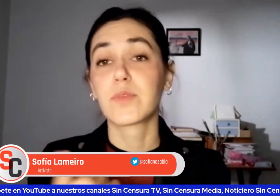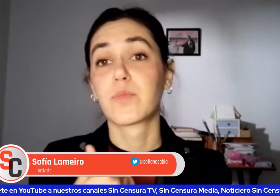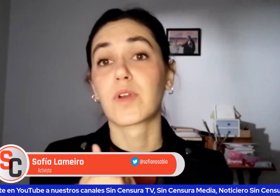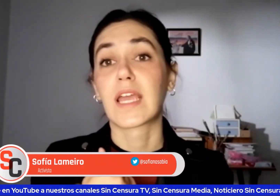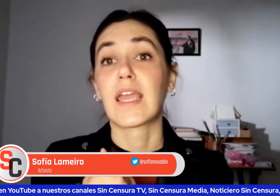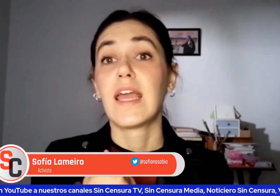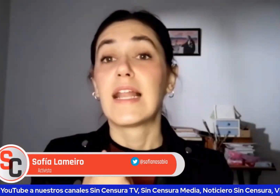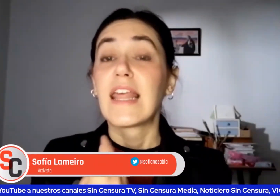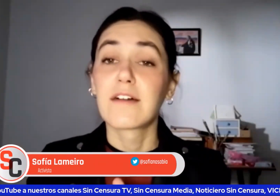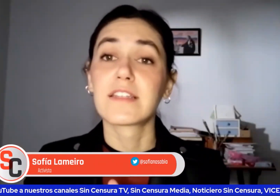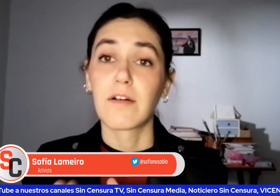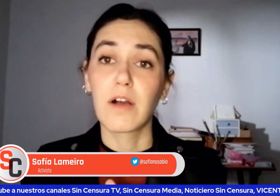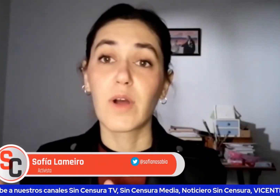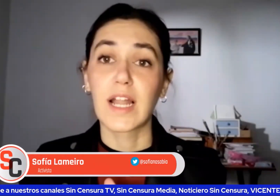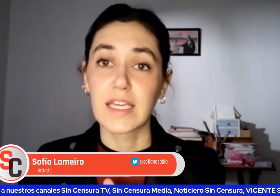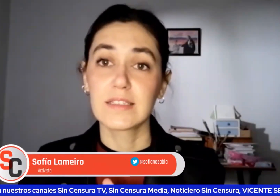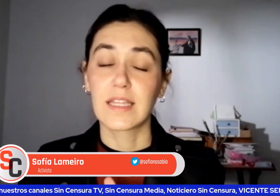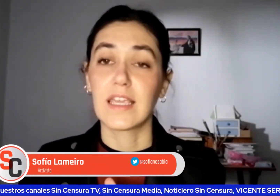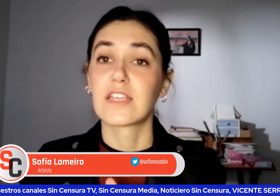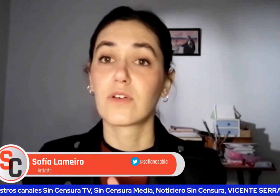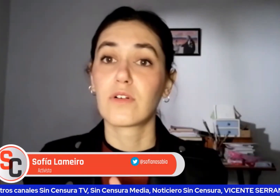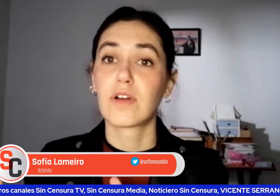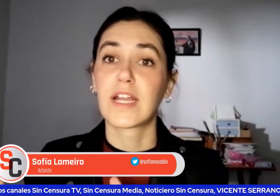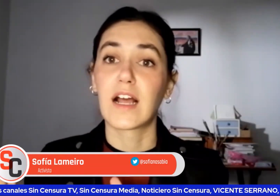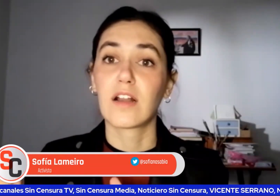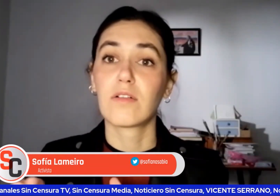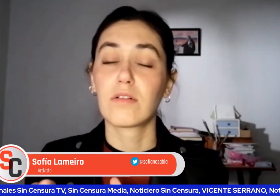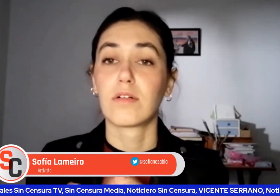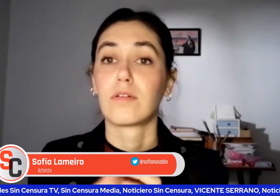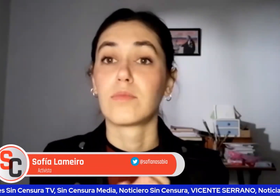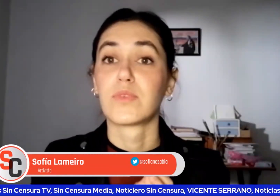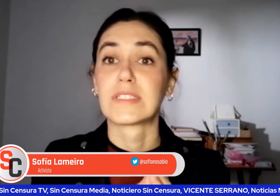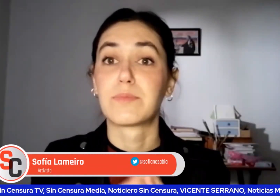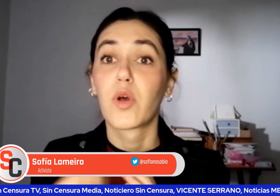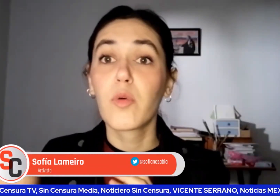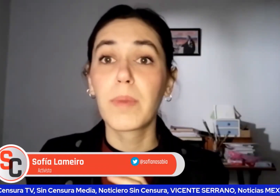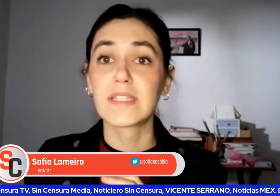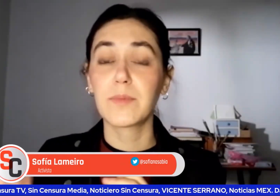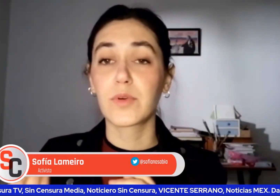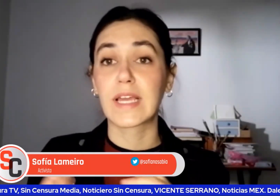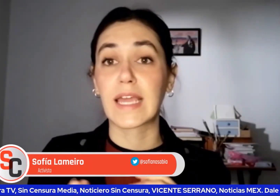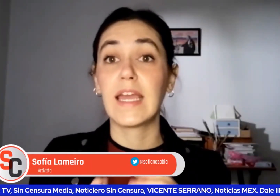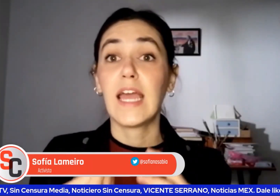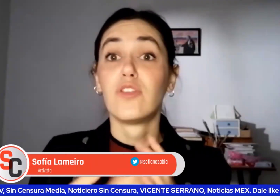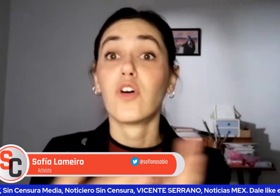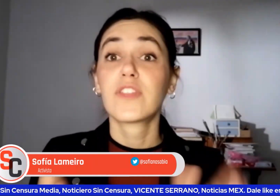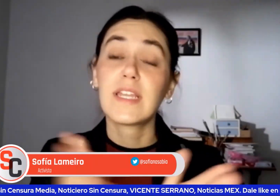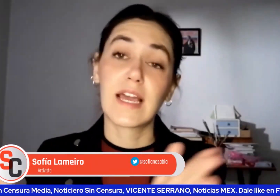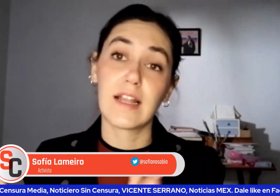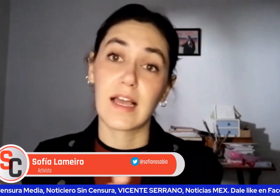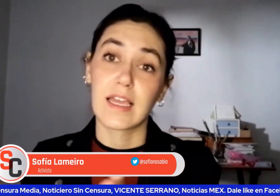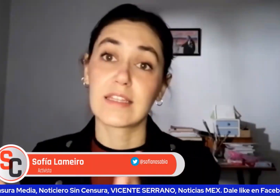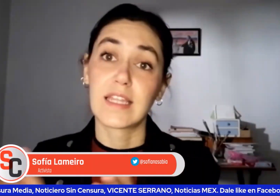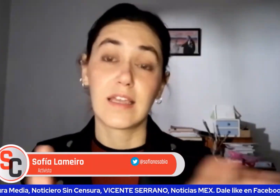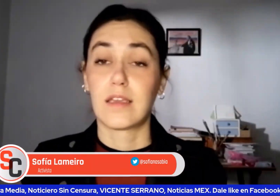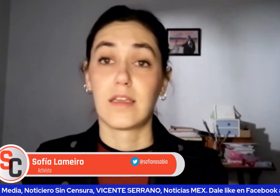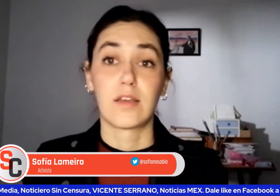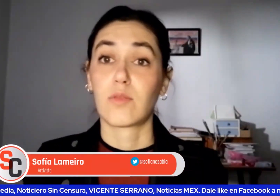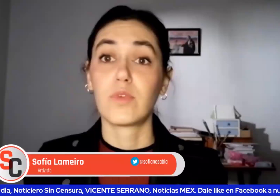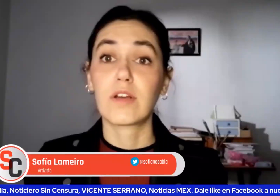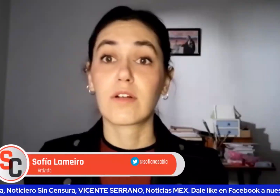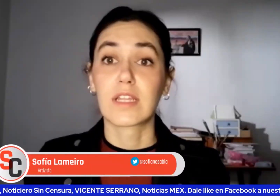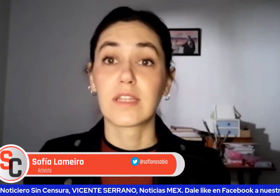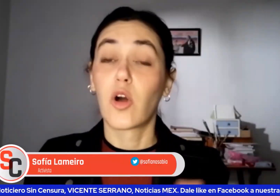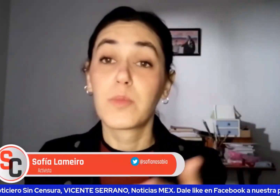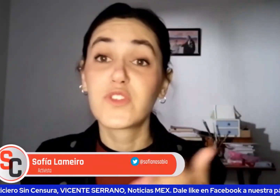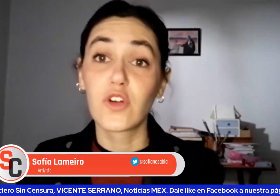¿Por qué? Pues porque le daba trabajo a la gente, y eso era algo pues preocupante, porque no tenía la gente